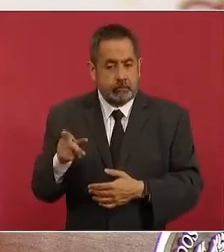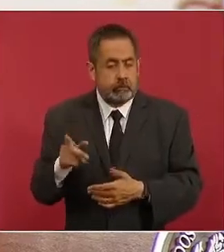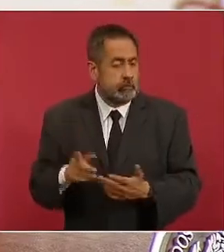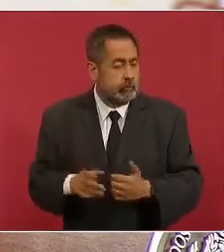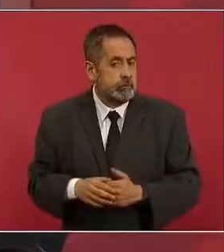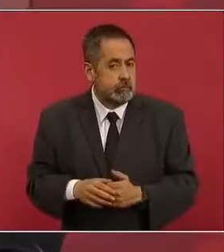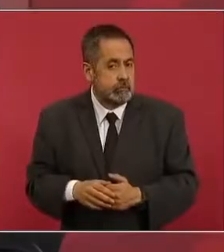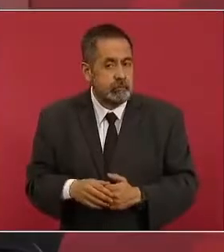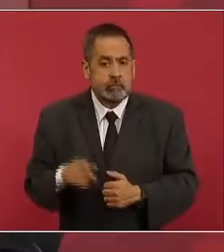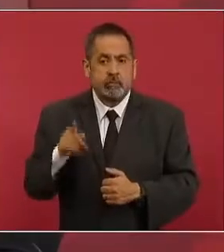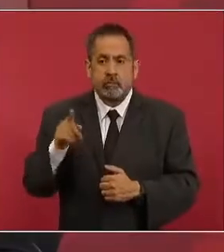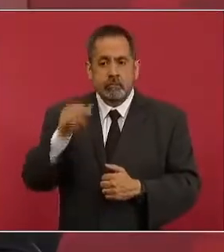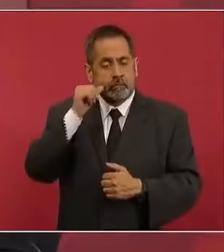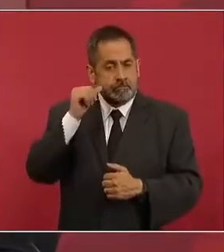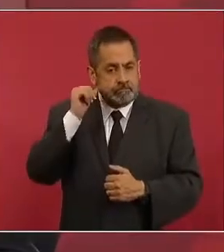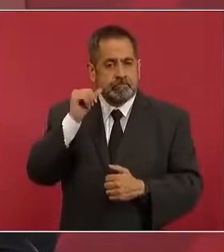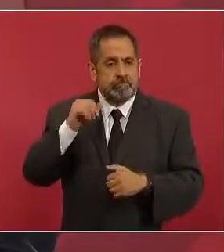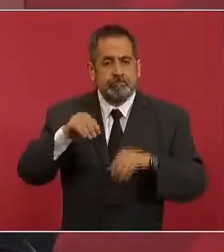se expuso ayer,